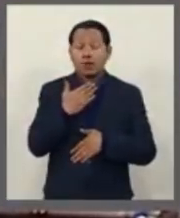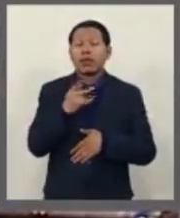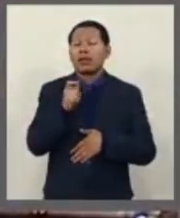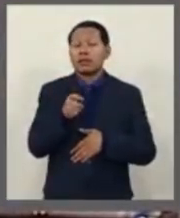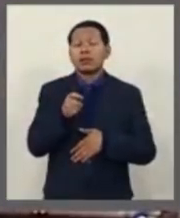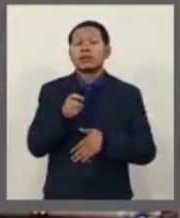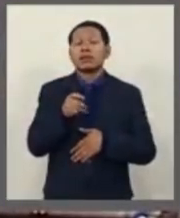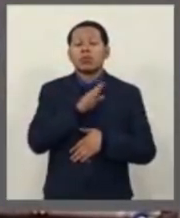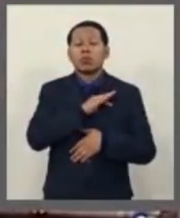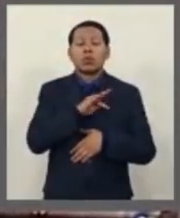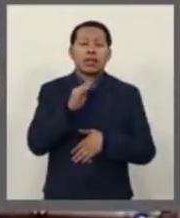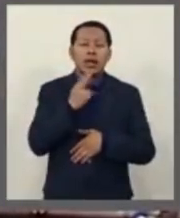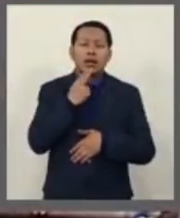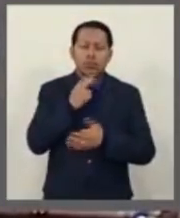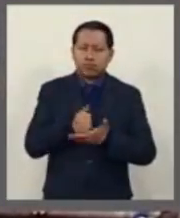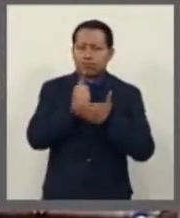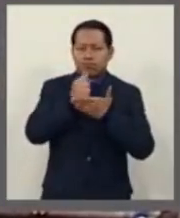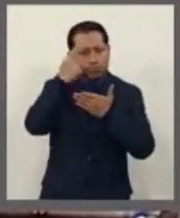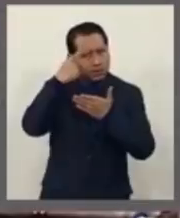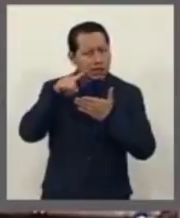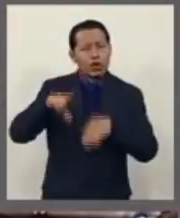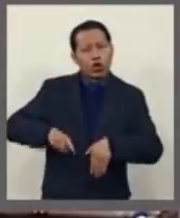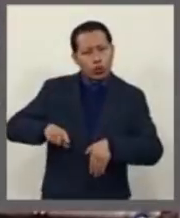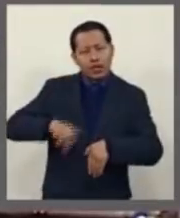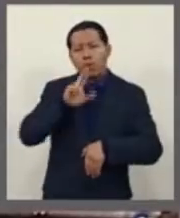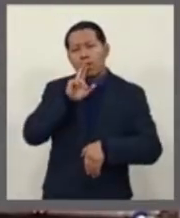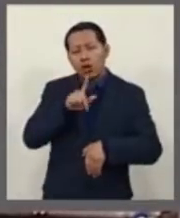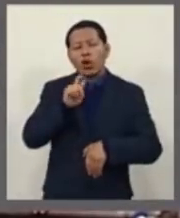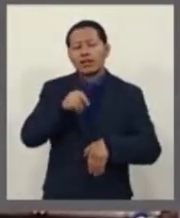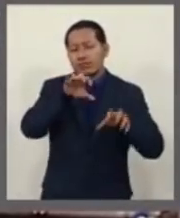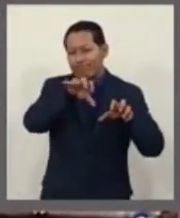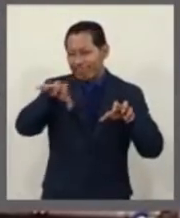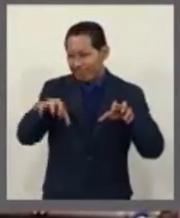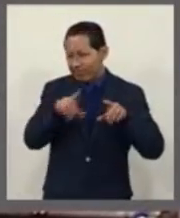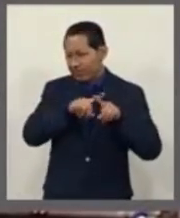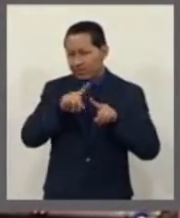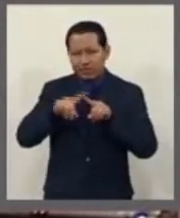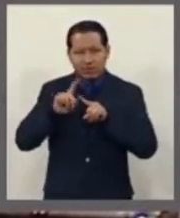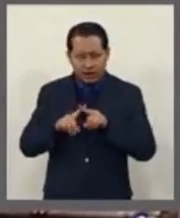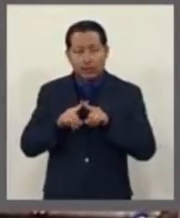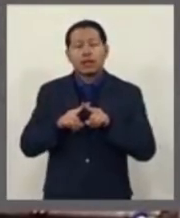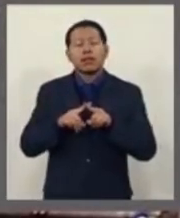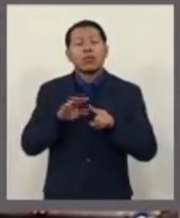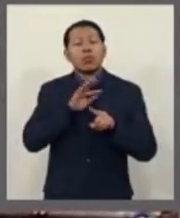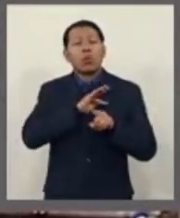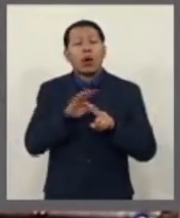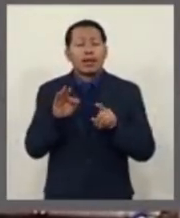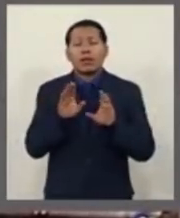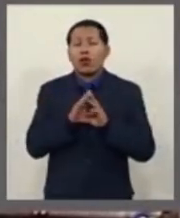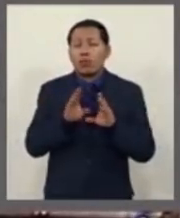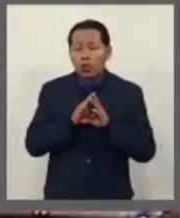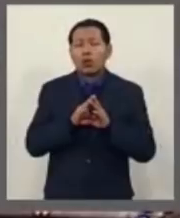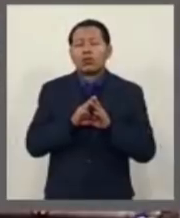existir una oposición útil una oposición que efectivamente sirviera para mejorar al